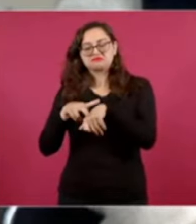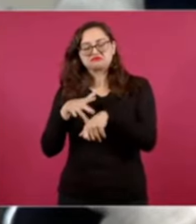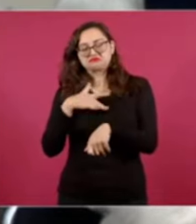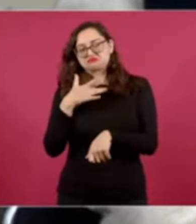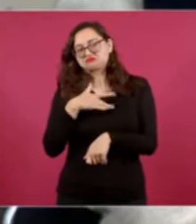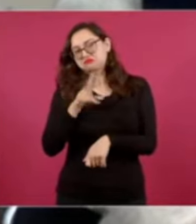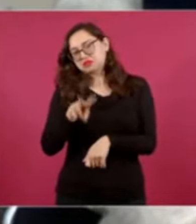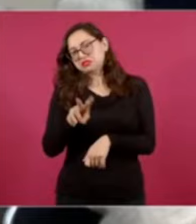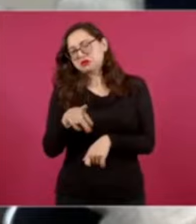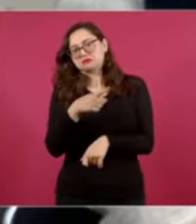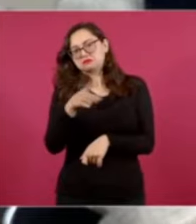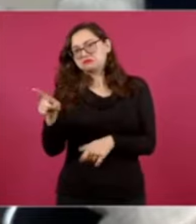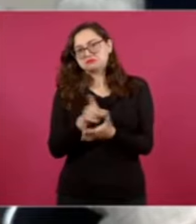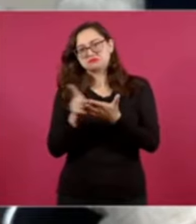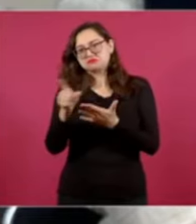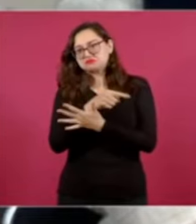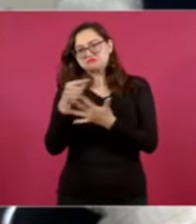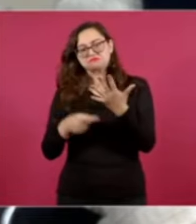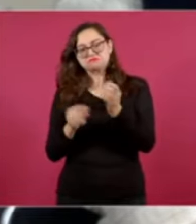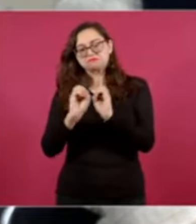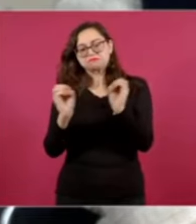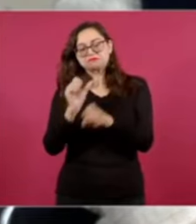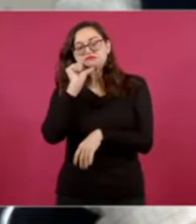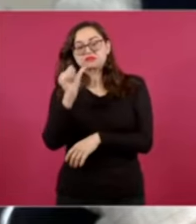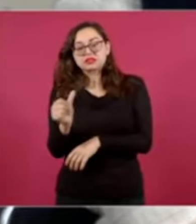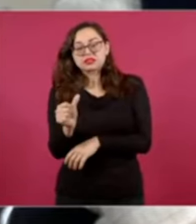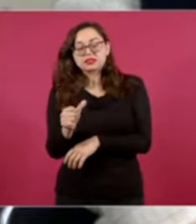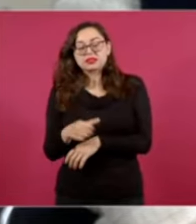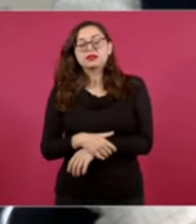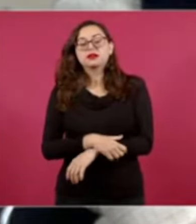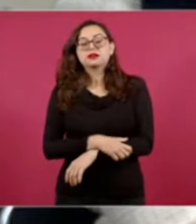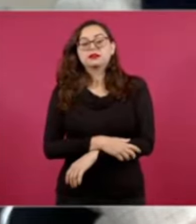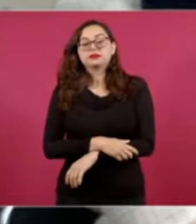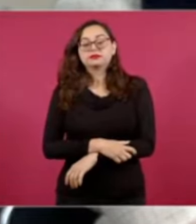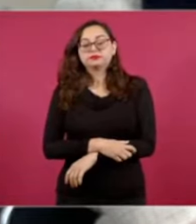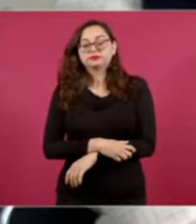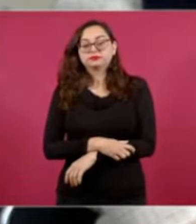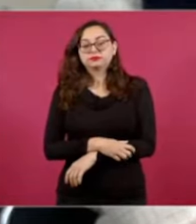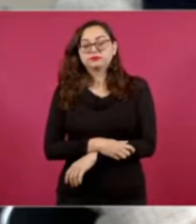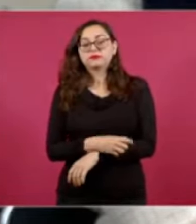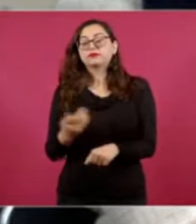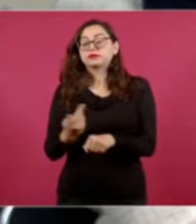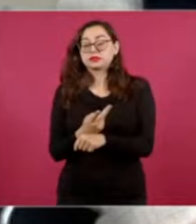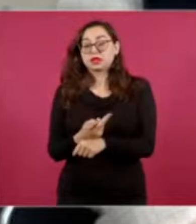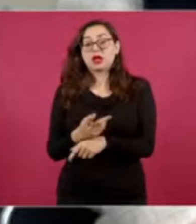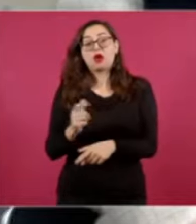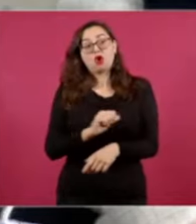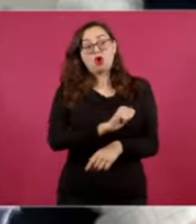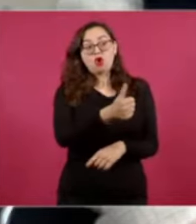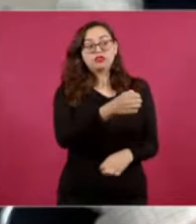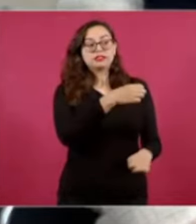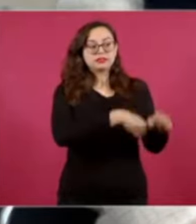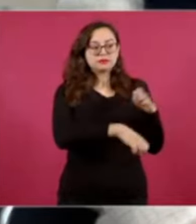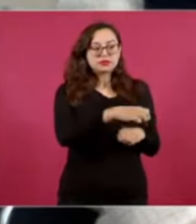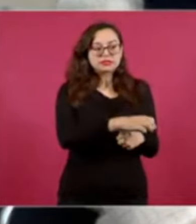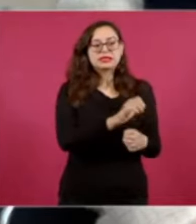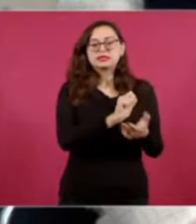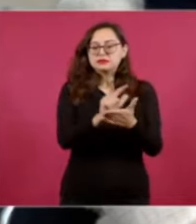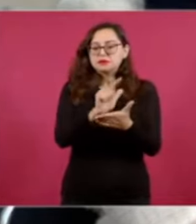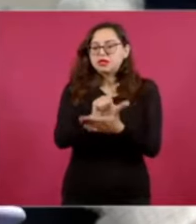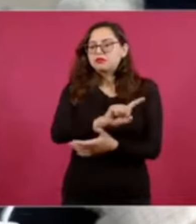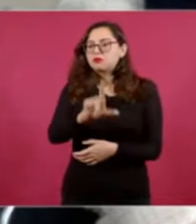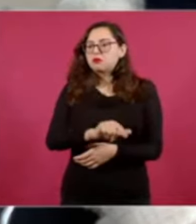Algunos proveedores de servicios denuncian que la condición para que se les pague de manera rápida estos adeudos por sus